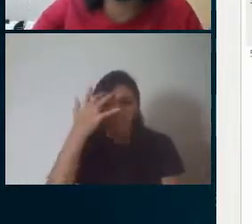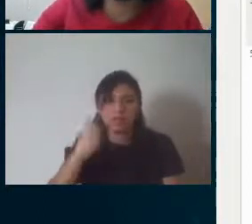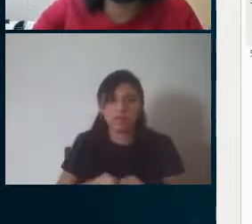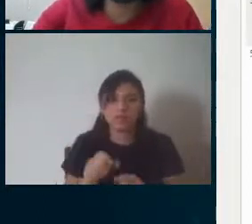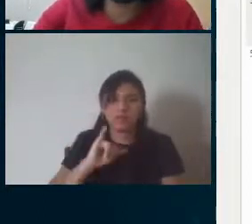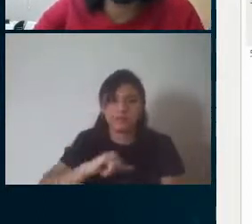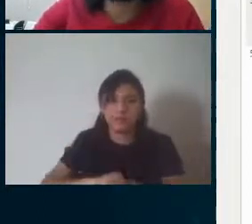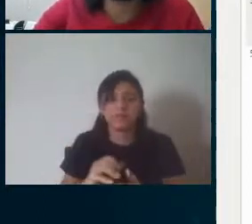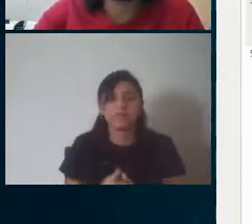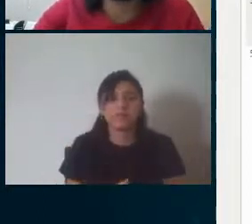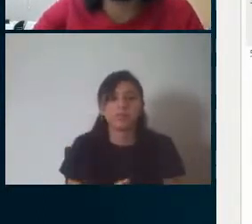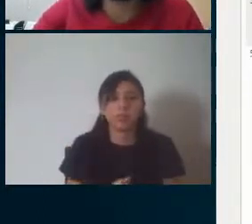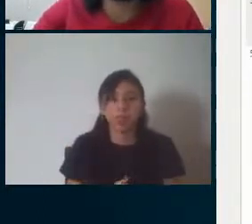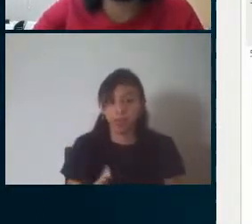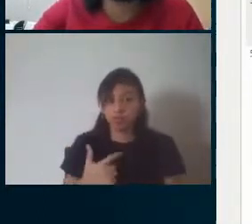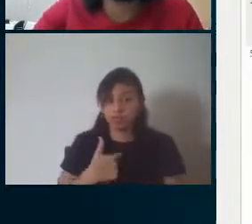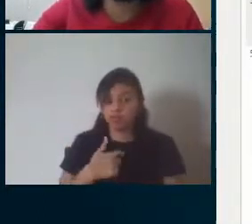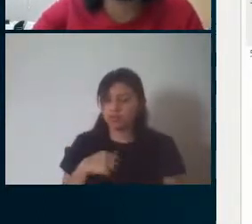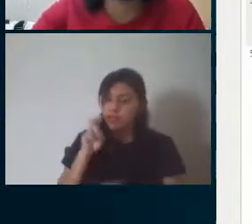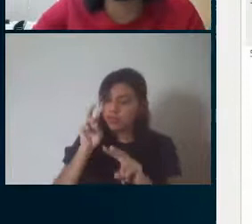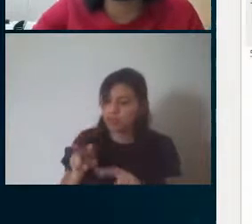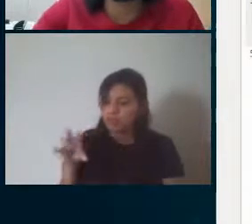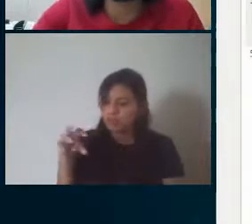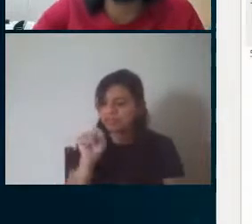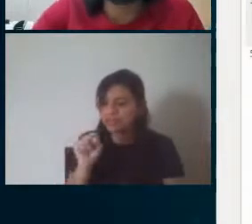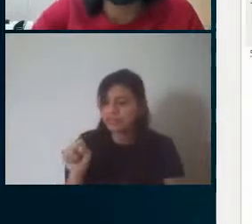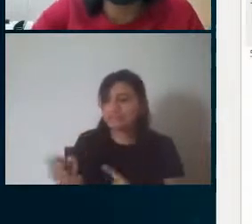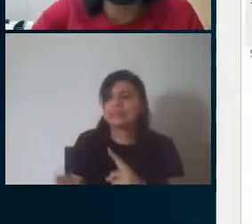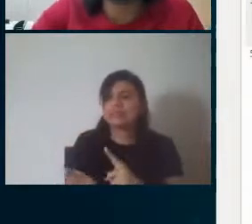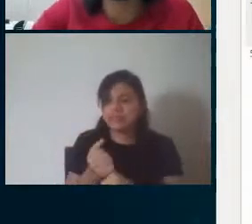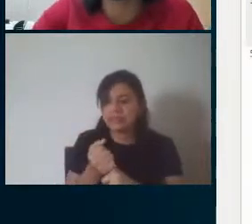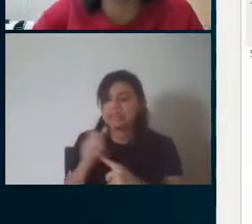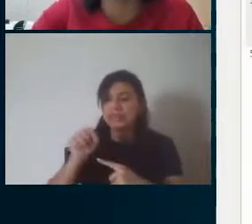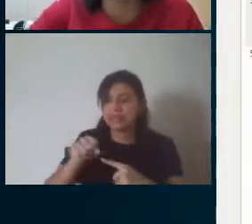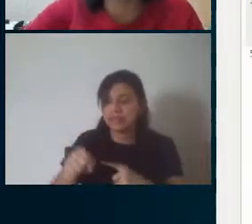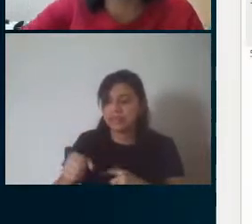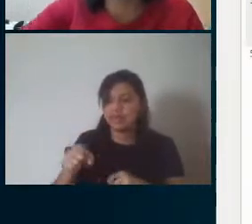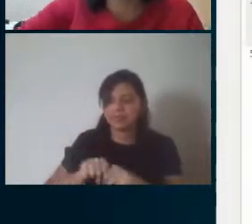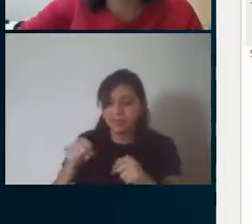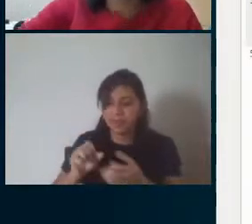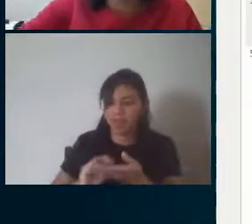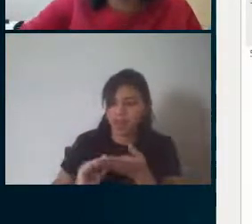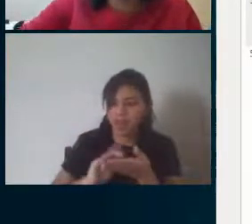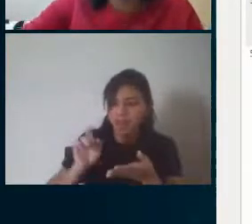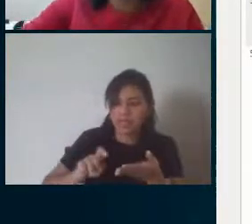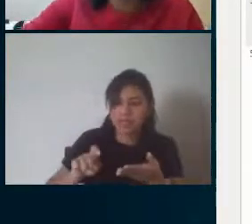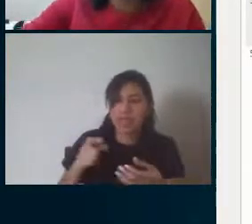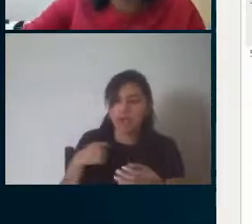redirige al personal de mantenimiento para que realice las verificaciones pertinentes.